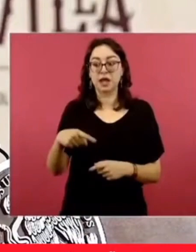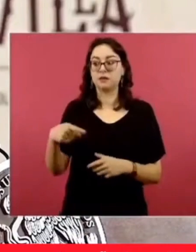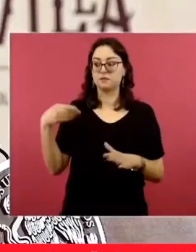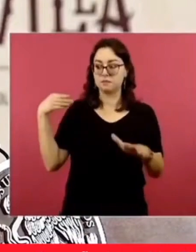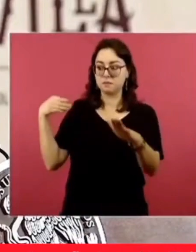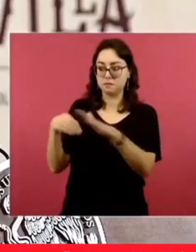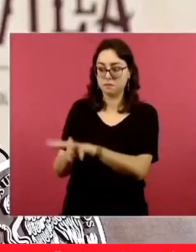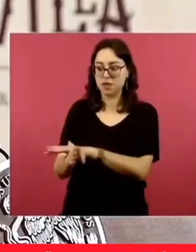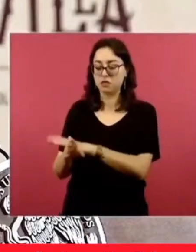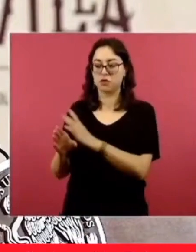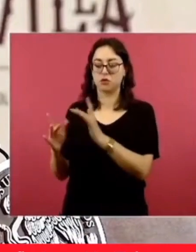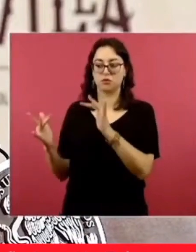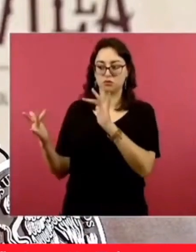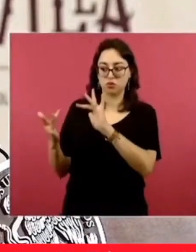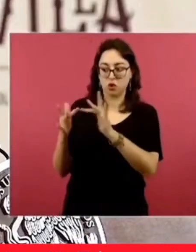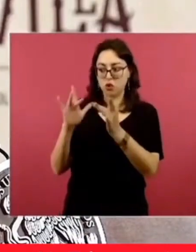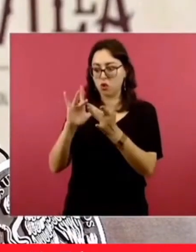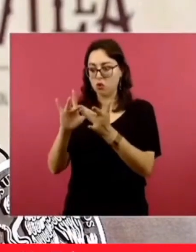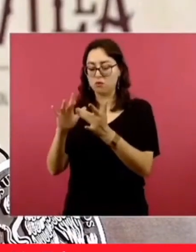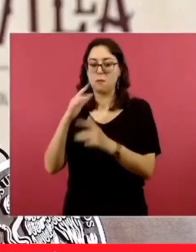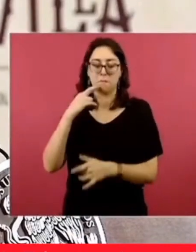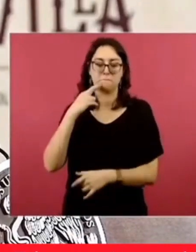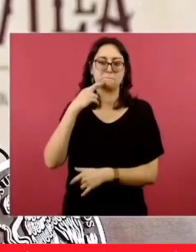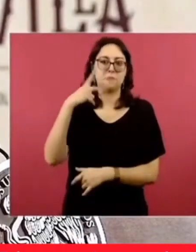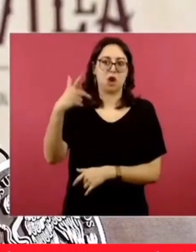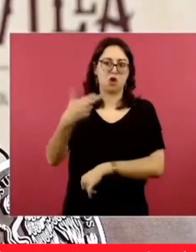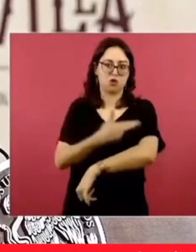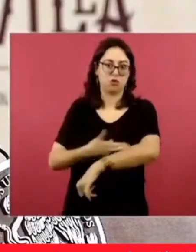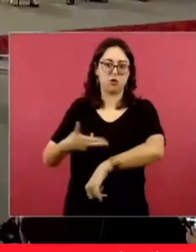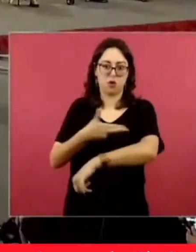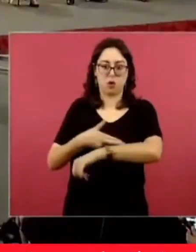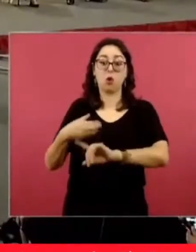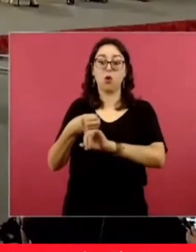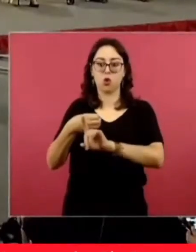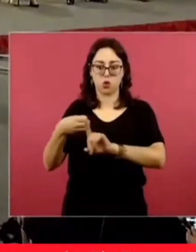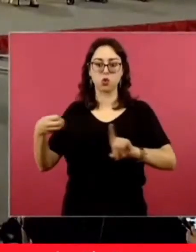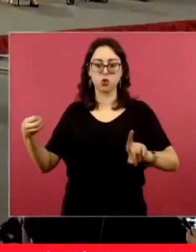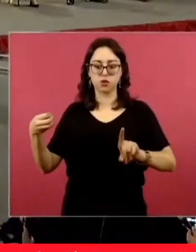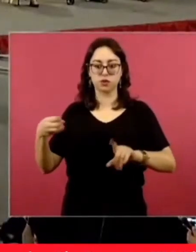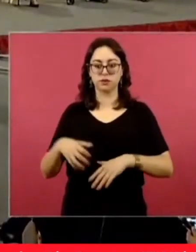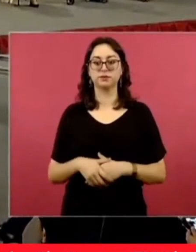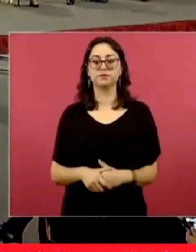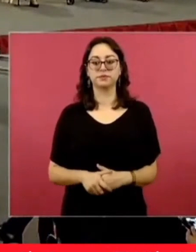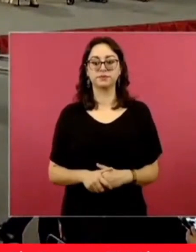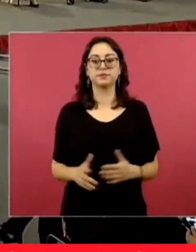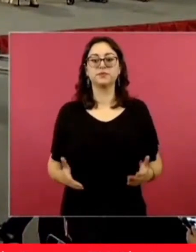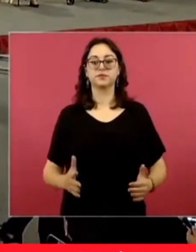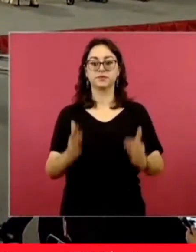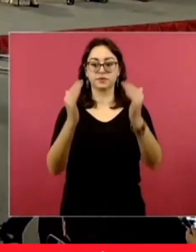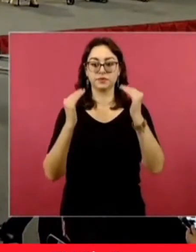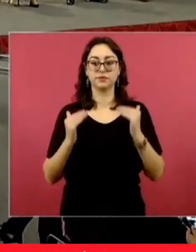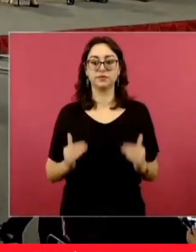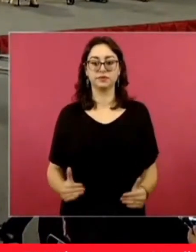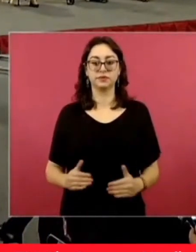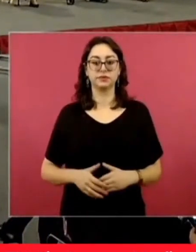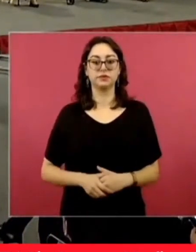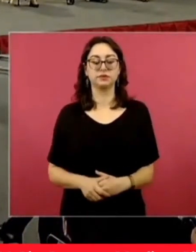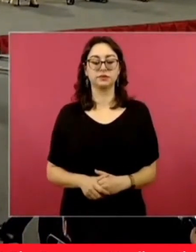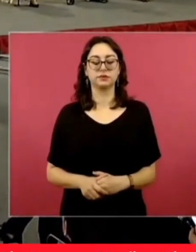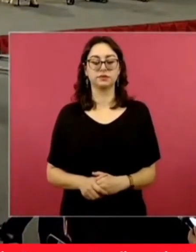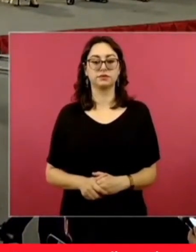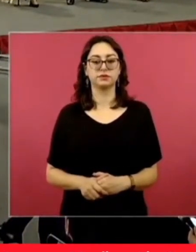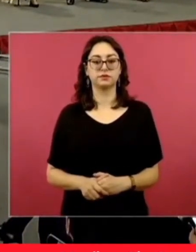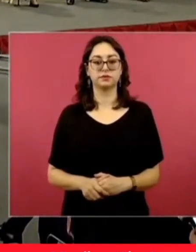Santa Marta y con todo el sistema de transporte de la Ciudad de México. Vamos en la lámina que sigue, si